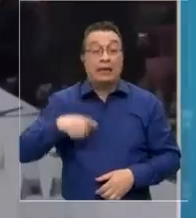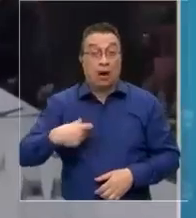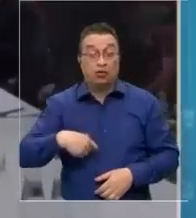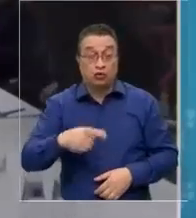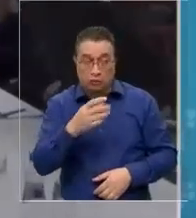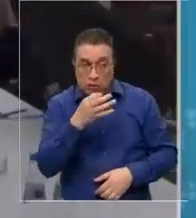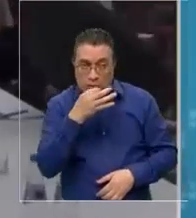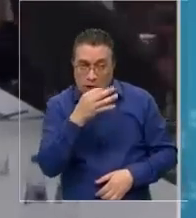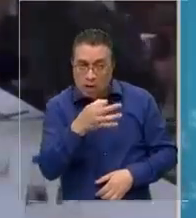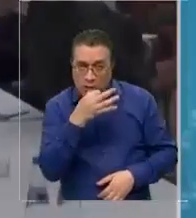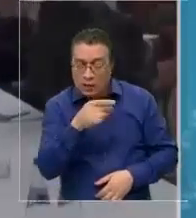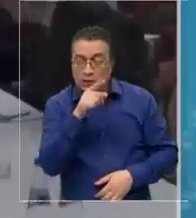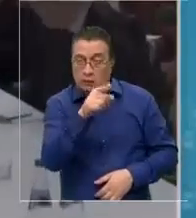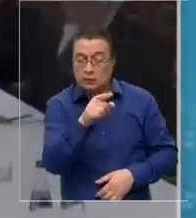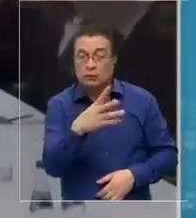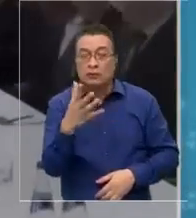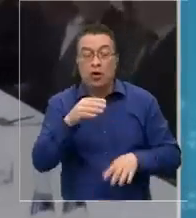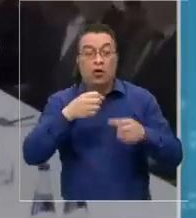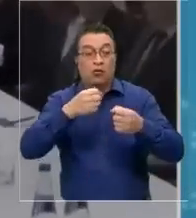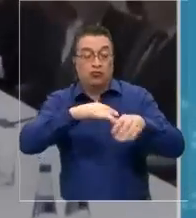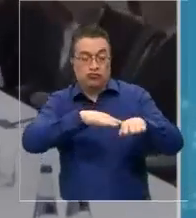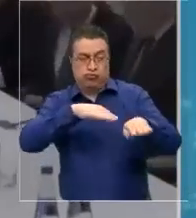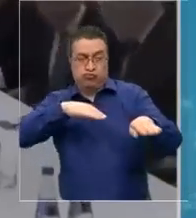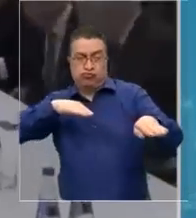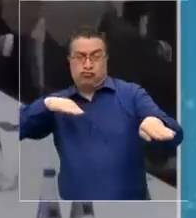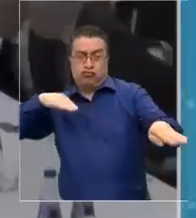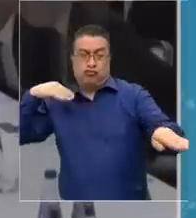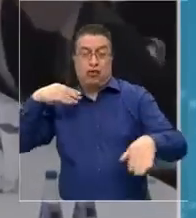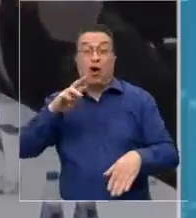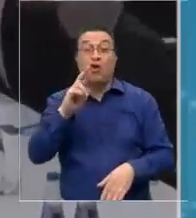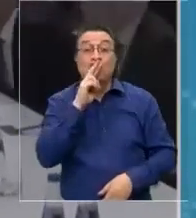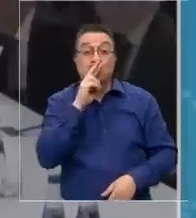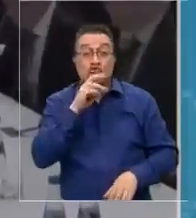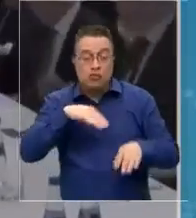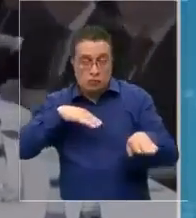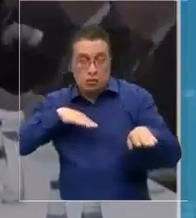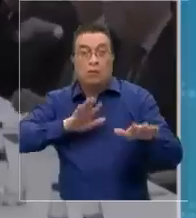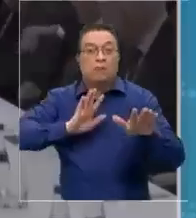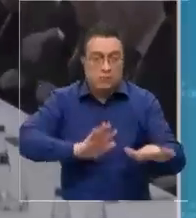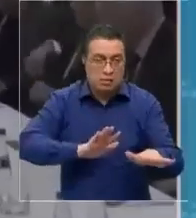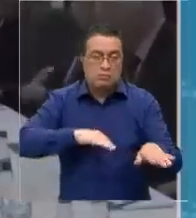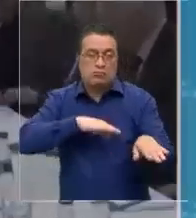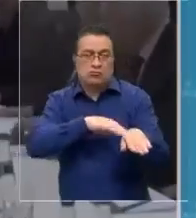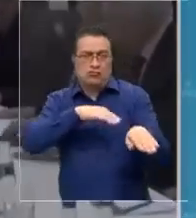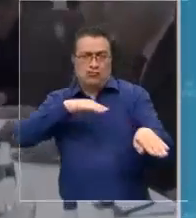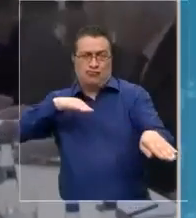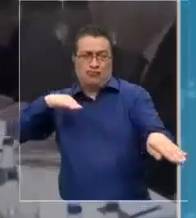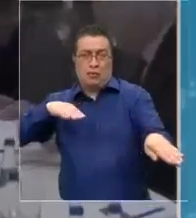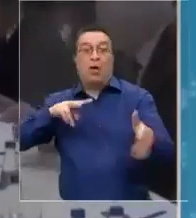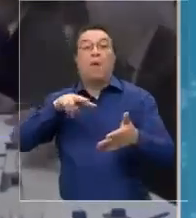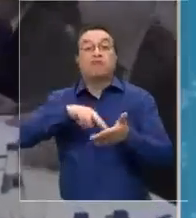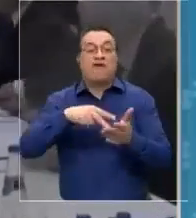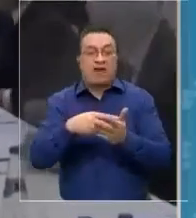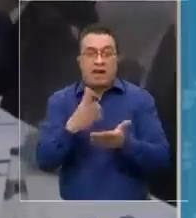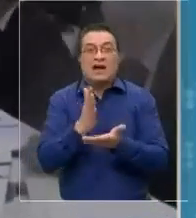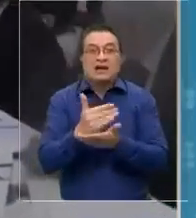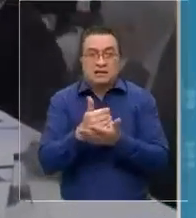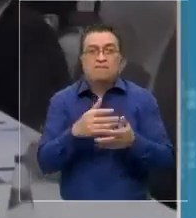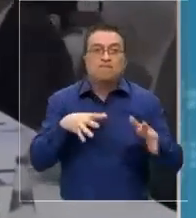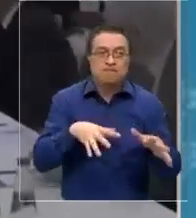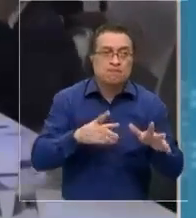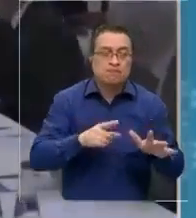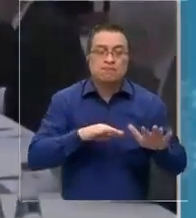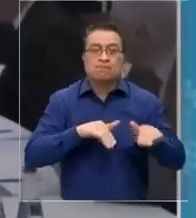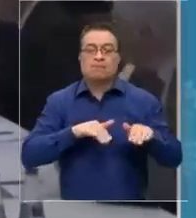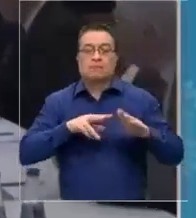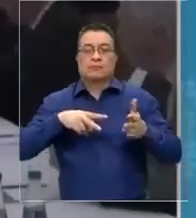de lo que está ocurriendo con el famoso convoy ruso. Tú lo decías al principio del informativo, se ha detenido, habría problemas logísticos sin duda, y